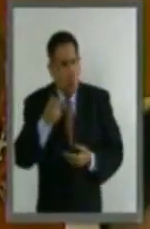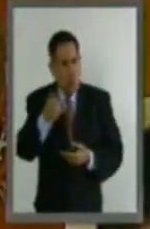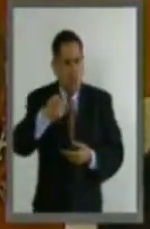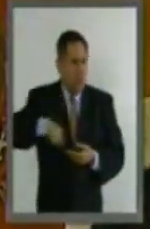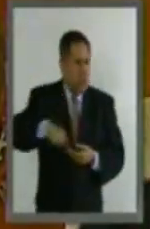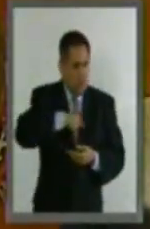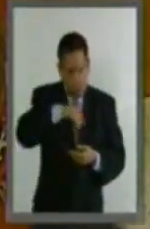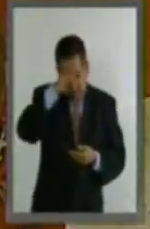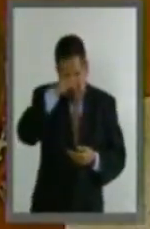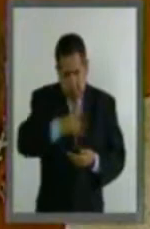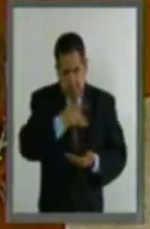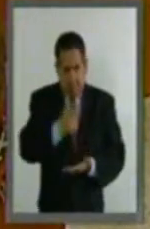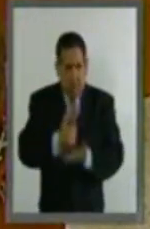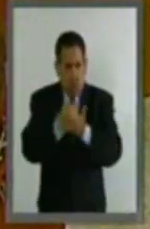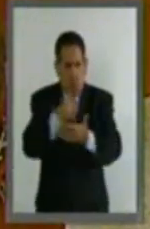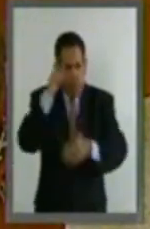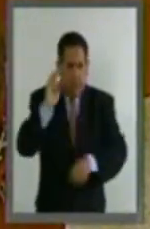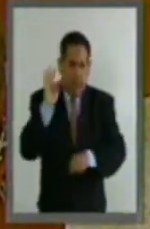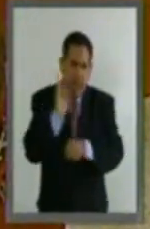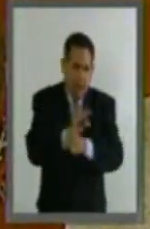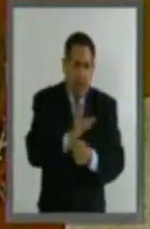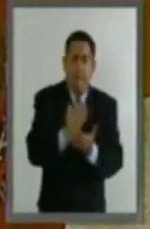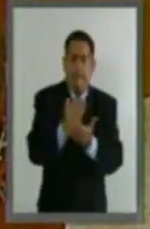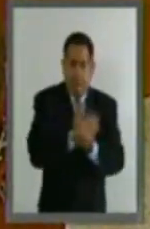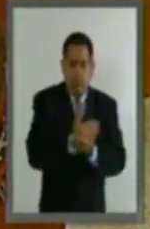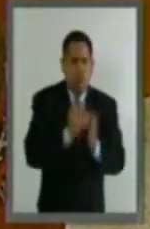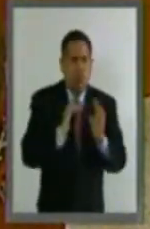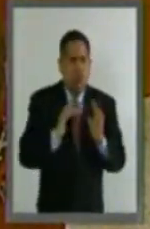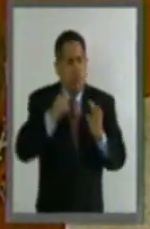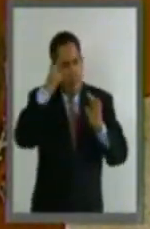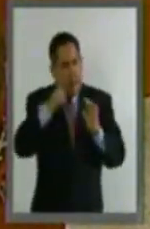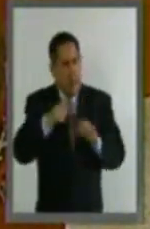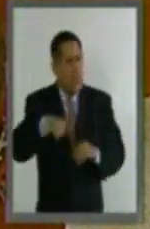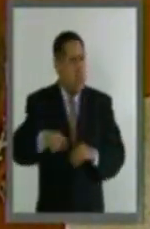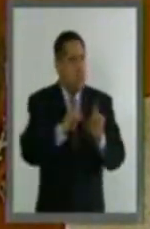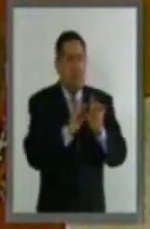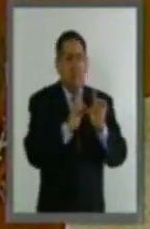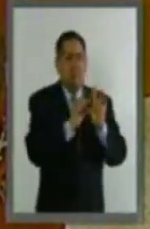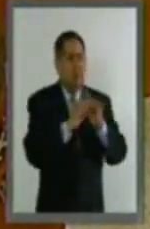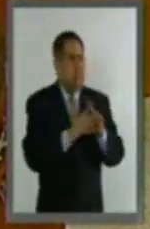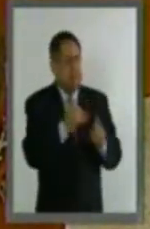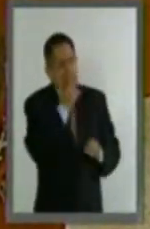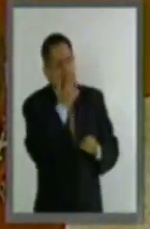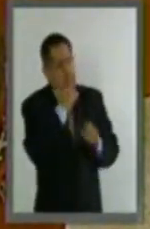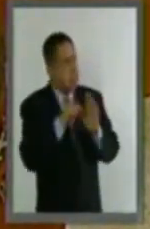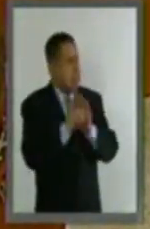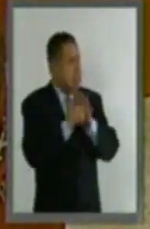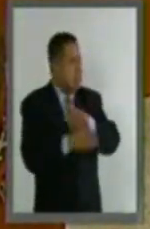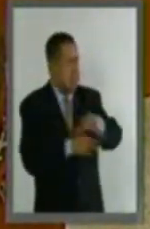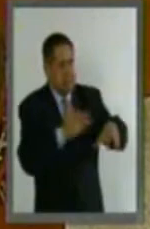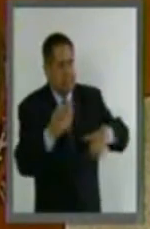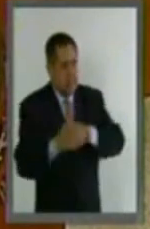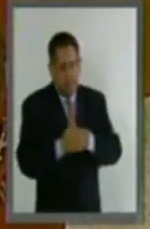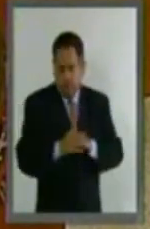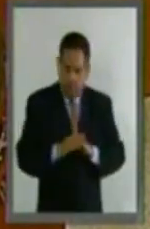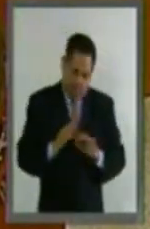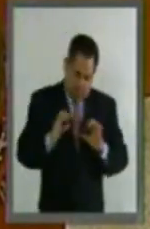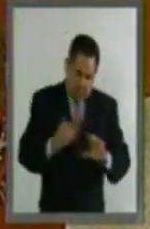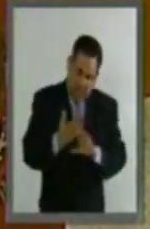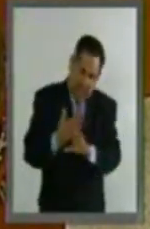fomentar políticas de prevención que disminuyan los efectos adversos provocados